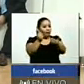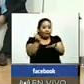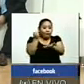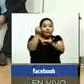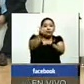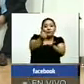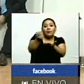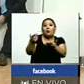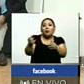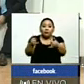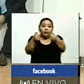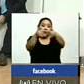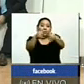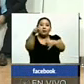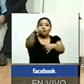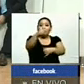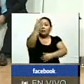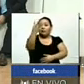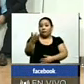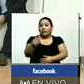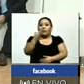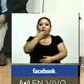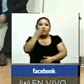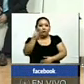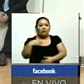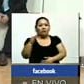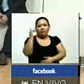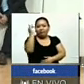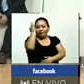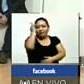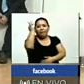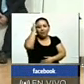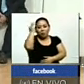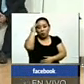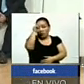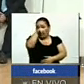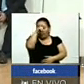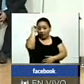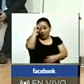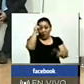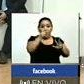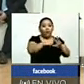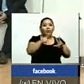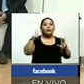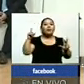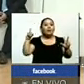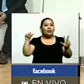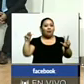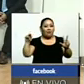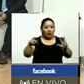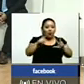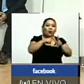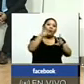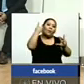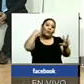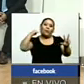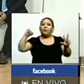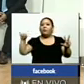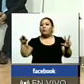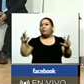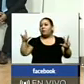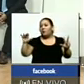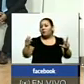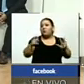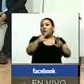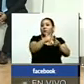estos premios que han recibido este día. La verdad, todos conocemos acá el trabajo que hace David Barraza, también el trabajo que hace Julio Guevara y por